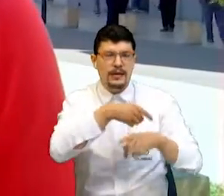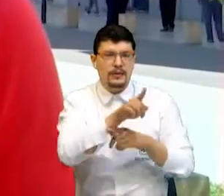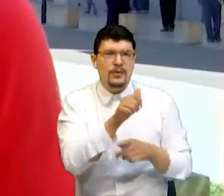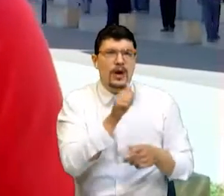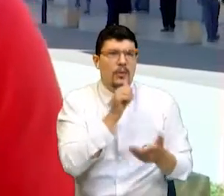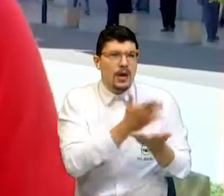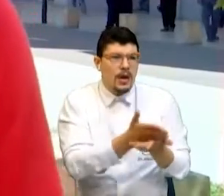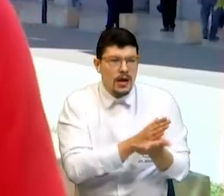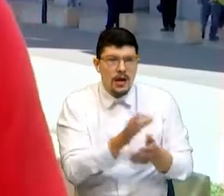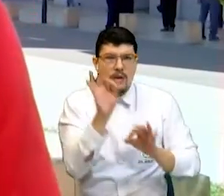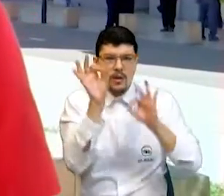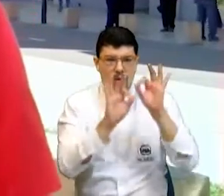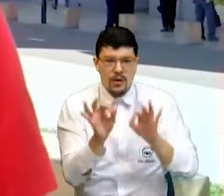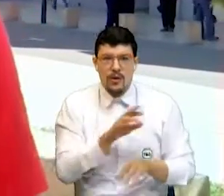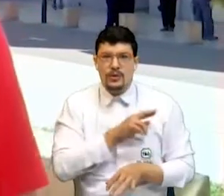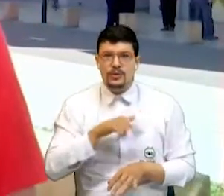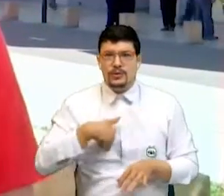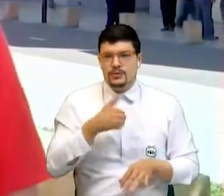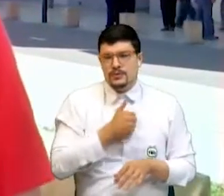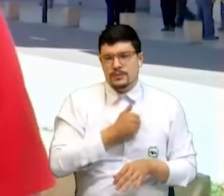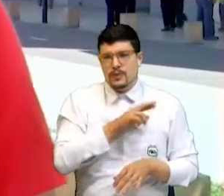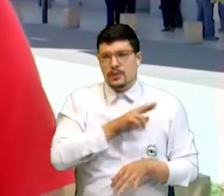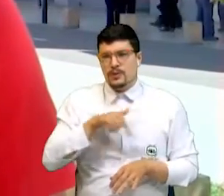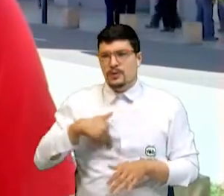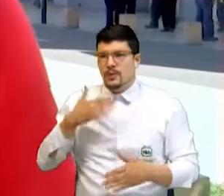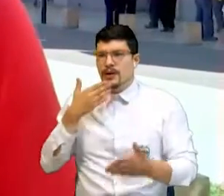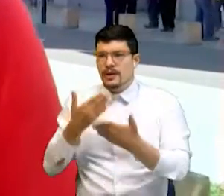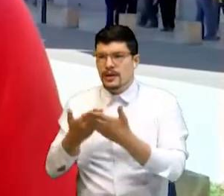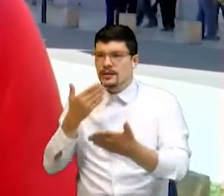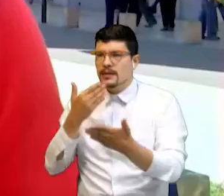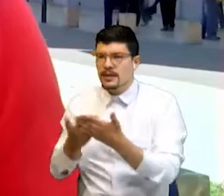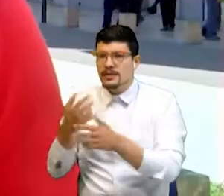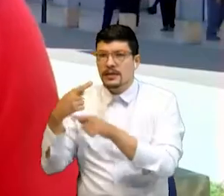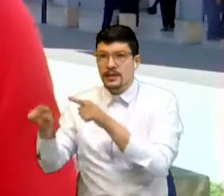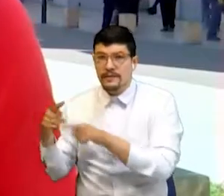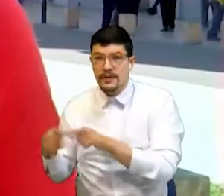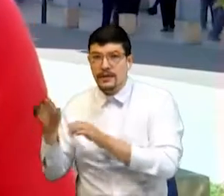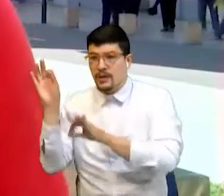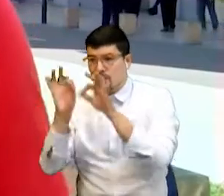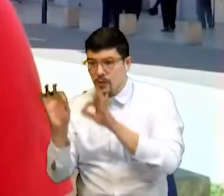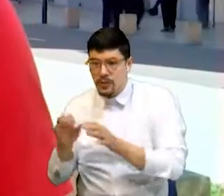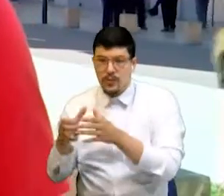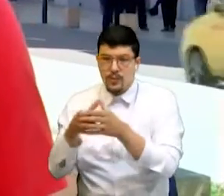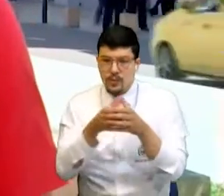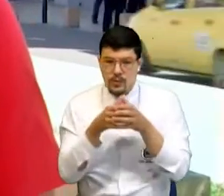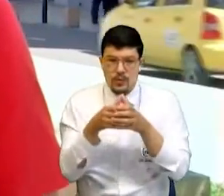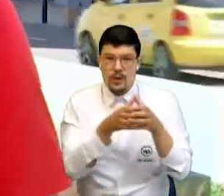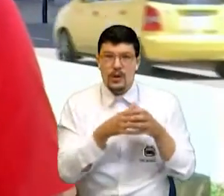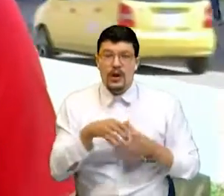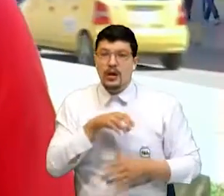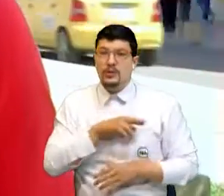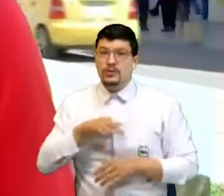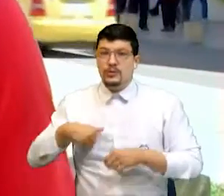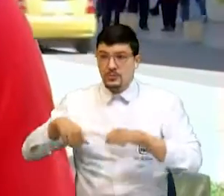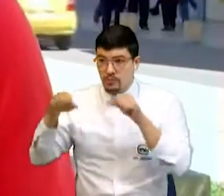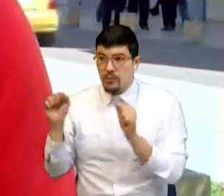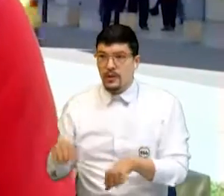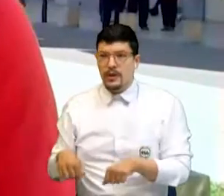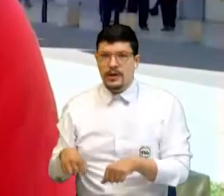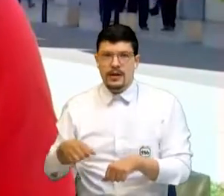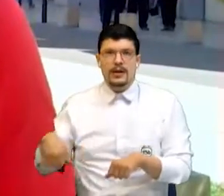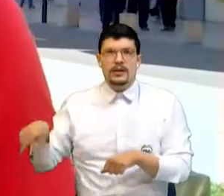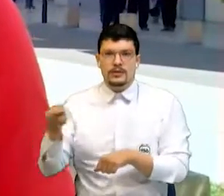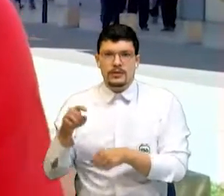parque, organizado por nosotros mismos. Agradecemos pues a las diferentes organizaciones, asociaciones que nos han permitido